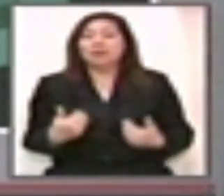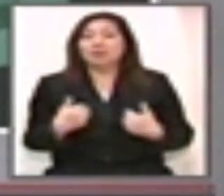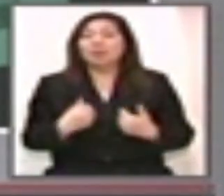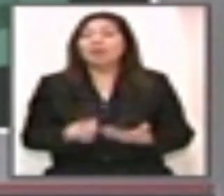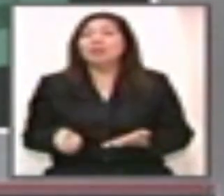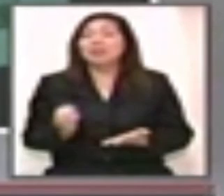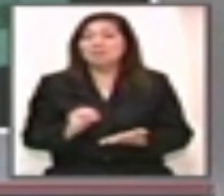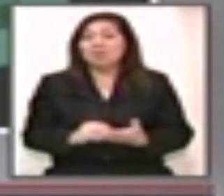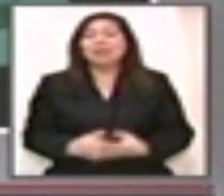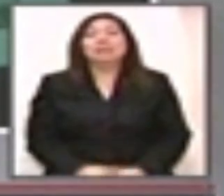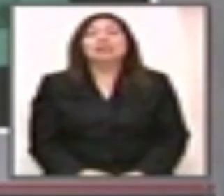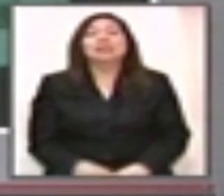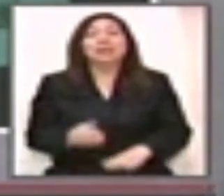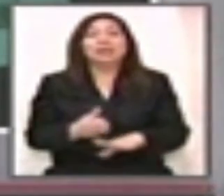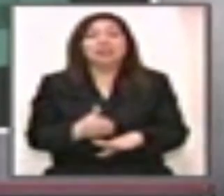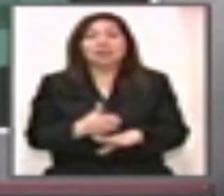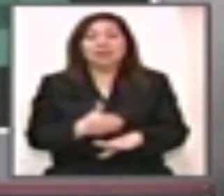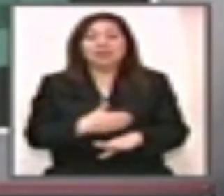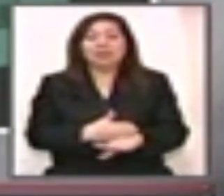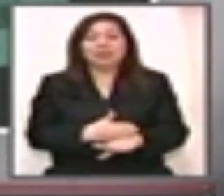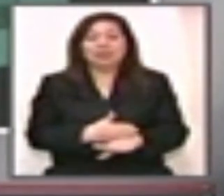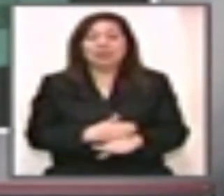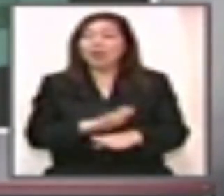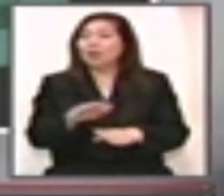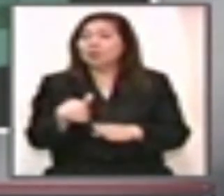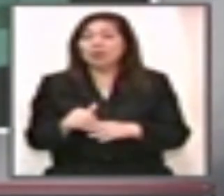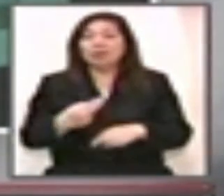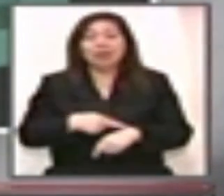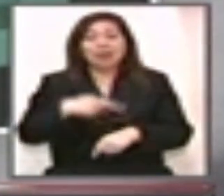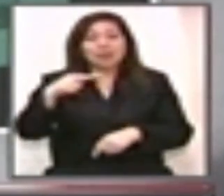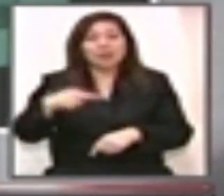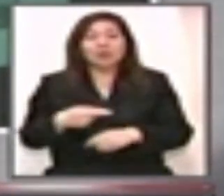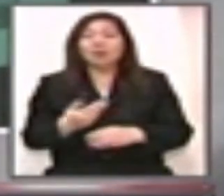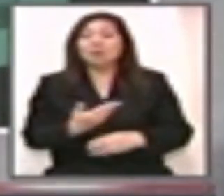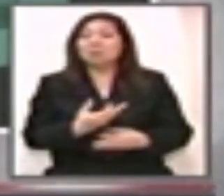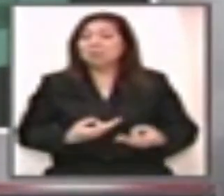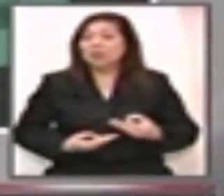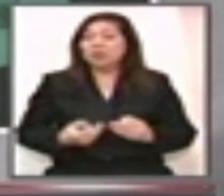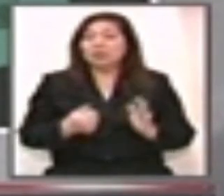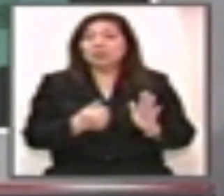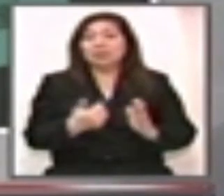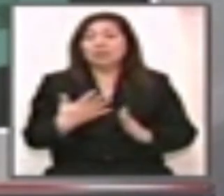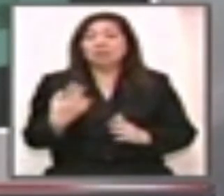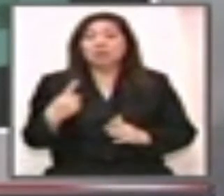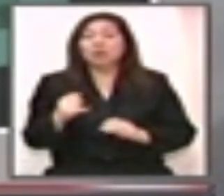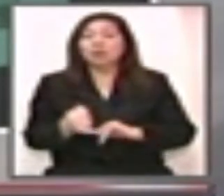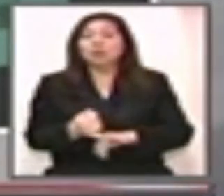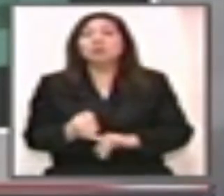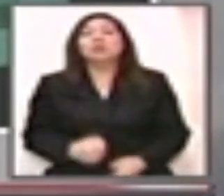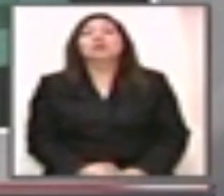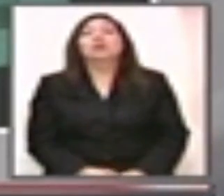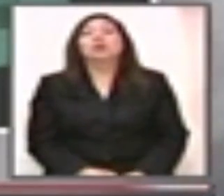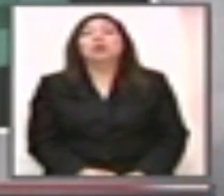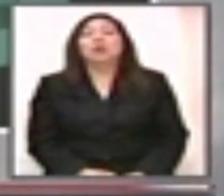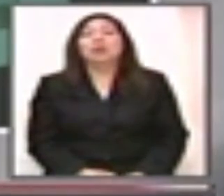además desarrollo de infraestructuras en todas las regiones. Nuestro presupuesto de 65 millones de soles